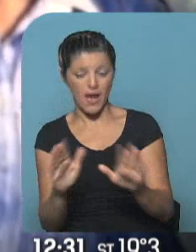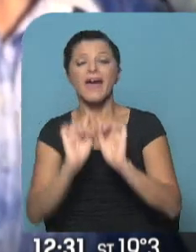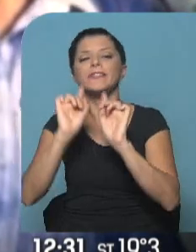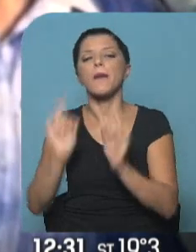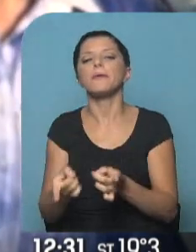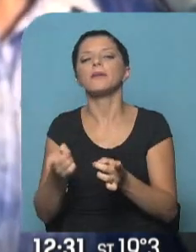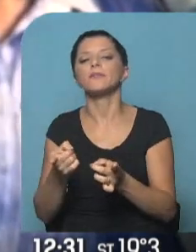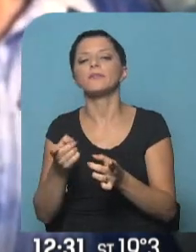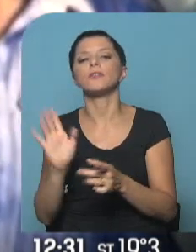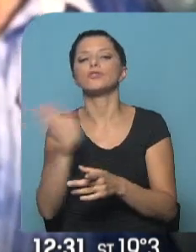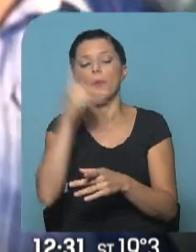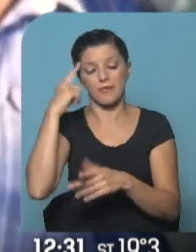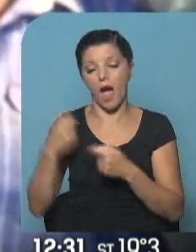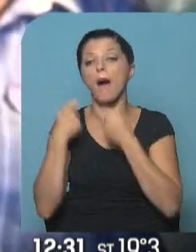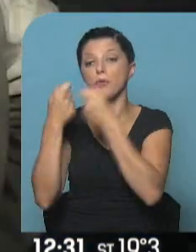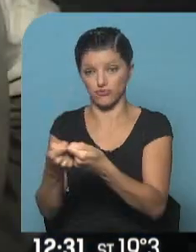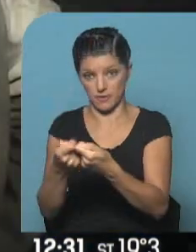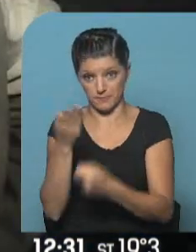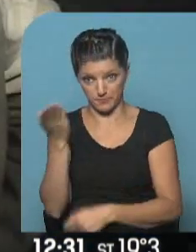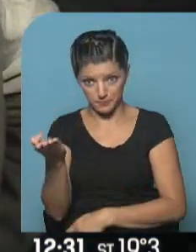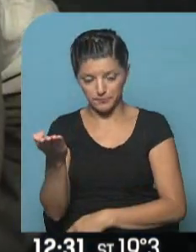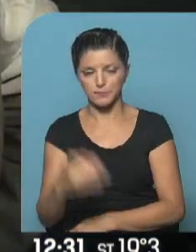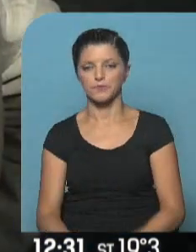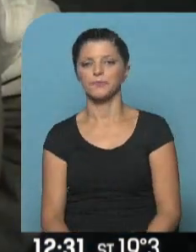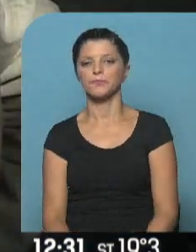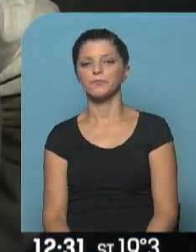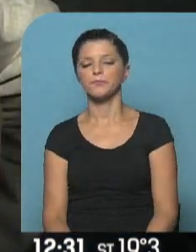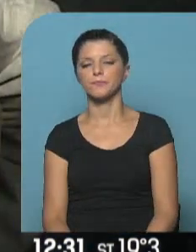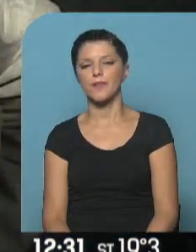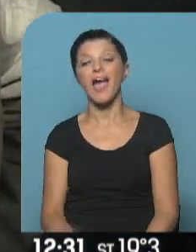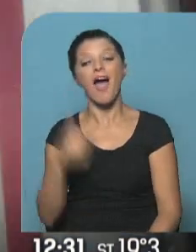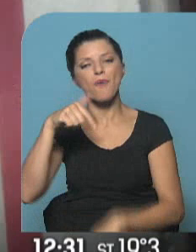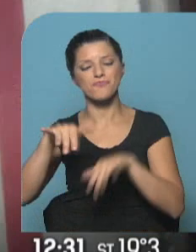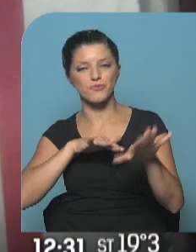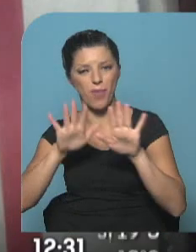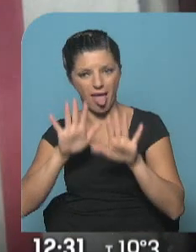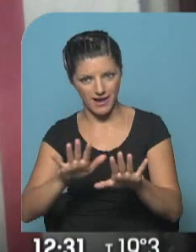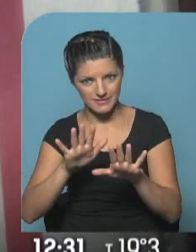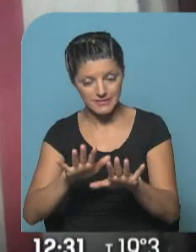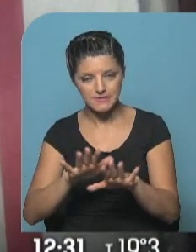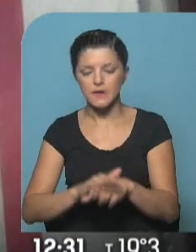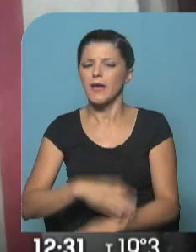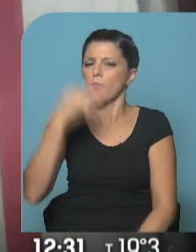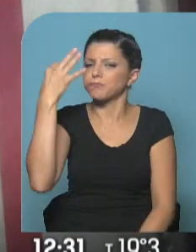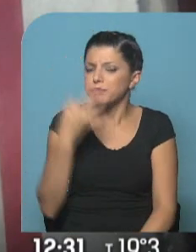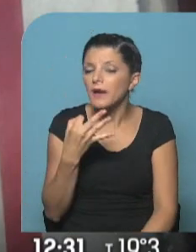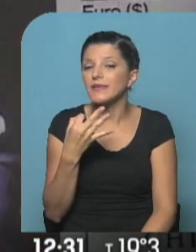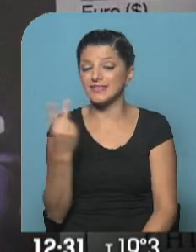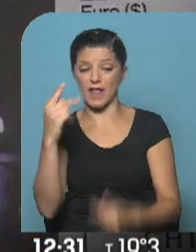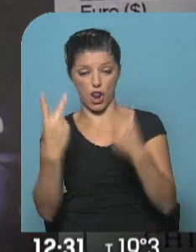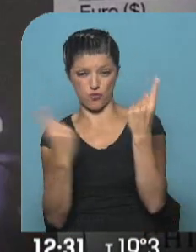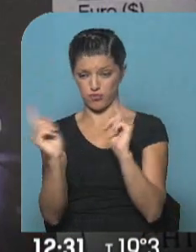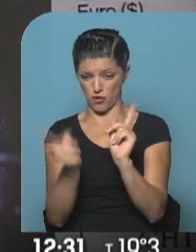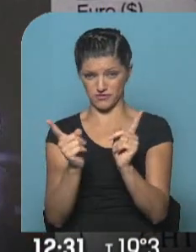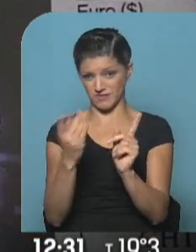al representante de Nueva Mayoría. Frente a este nuevo escenario polarizado, lo cierto es que gane quien gane en la